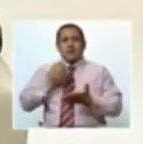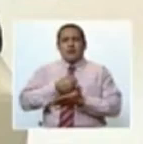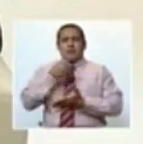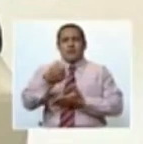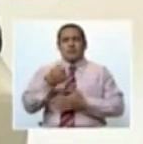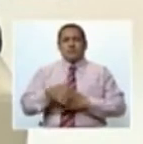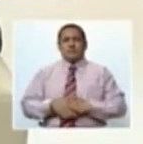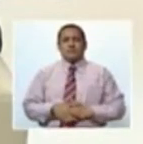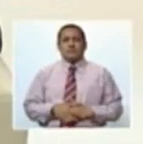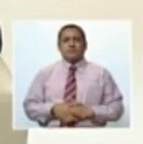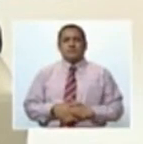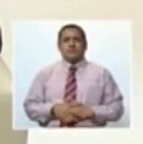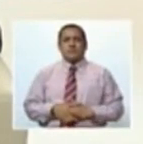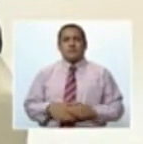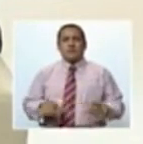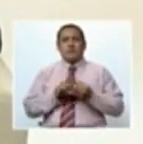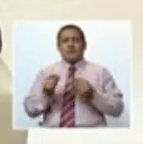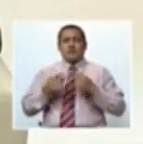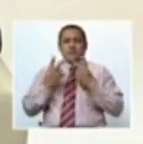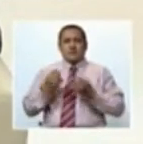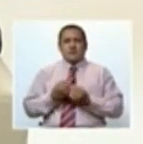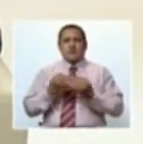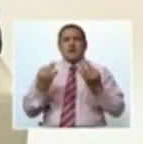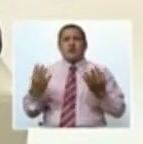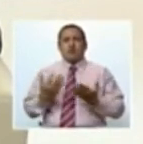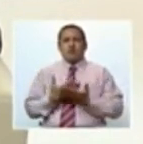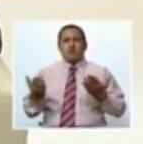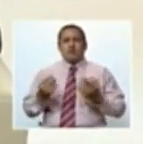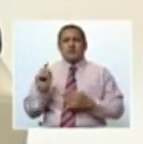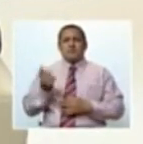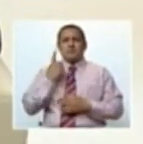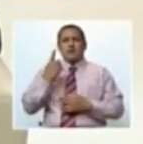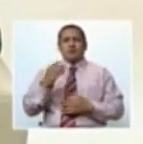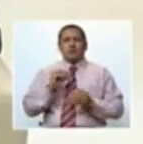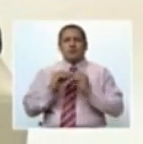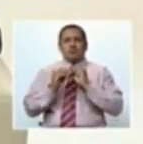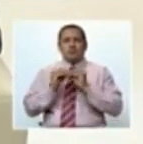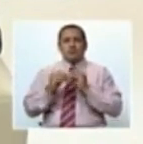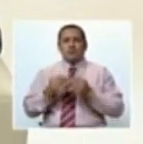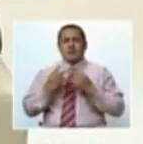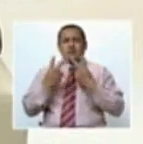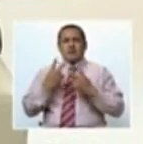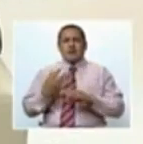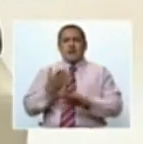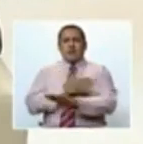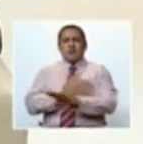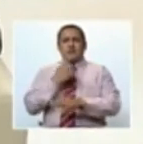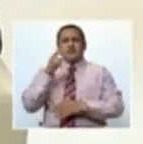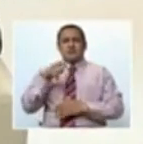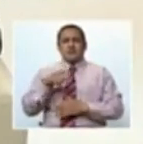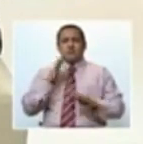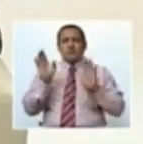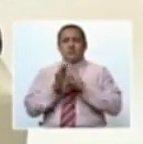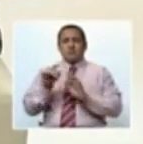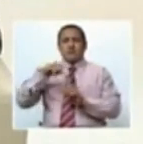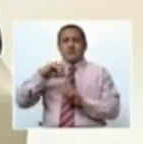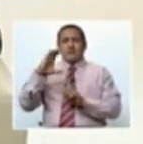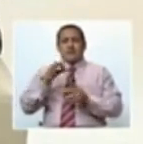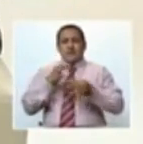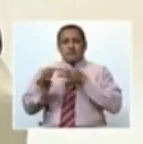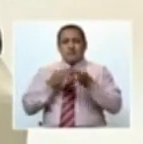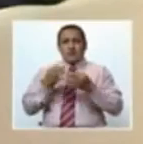al pago de una indemnización. Entonces, respecto de esto, ¿qué primeras impresiones le merecen? El tribunal, lo